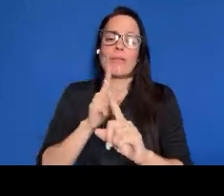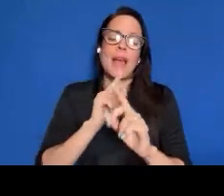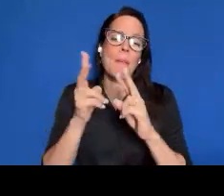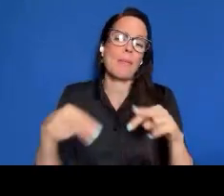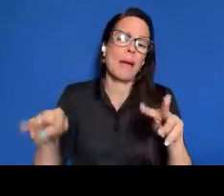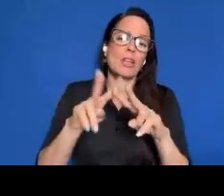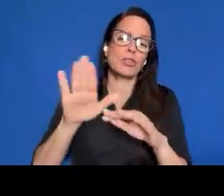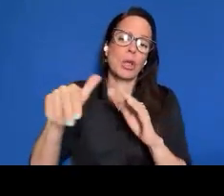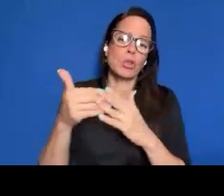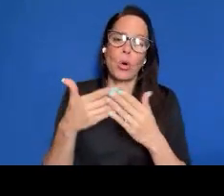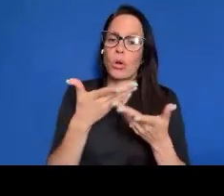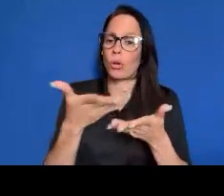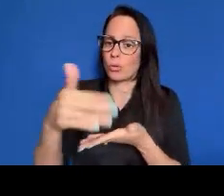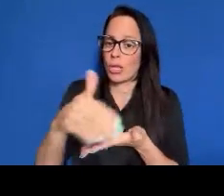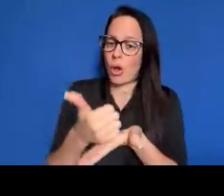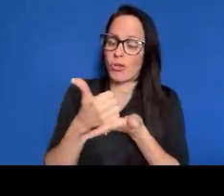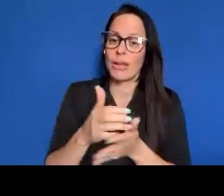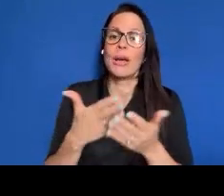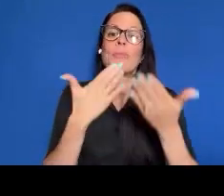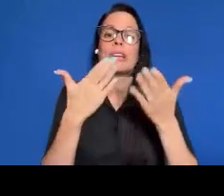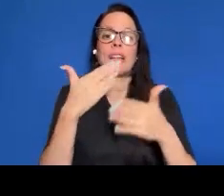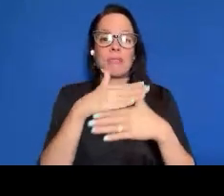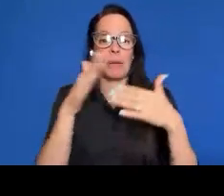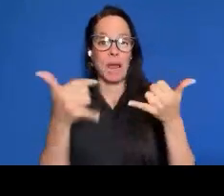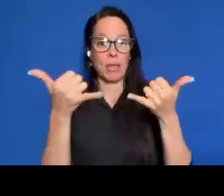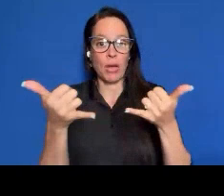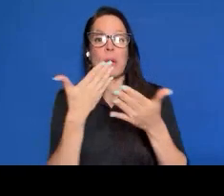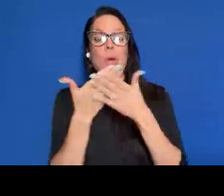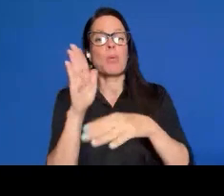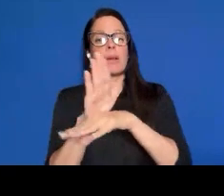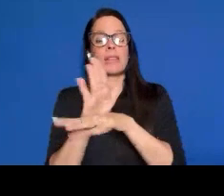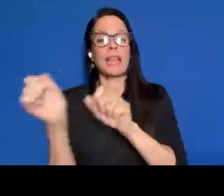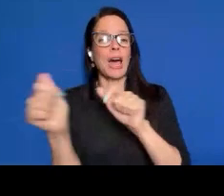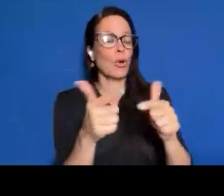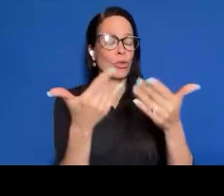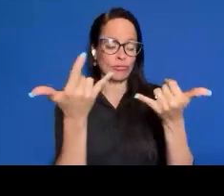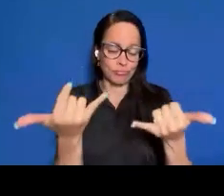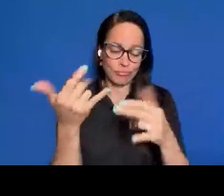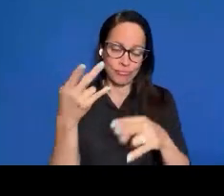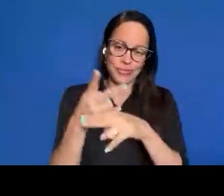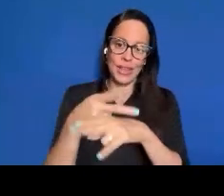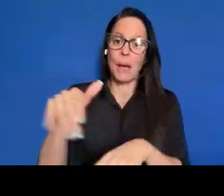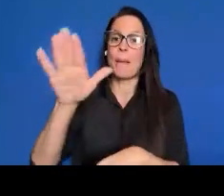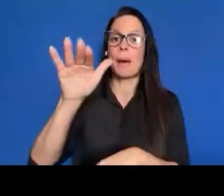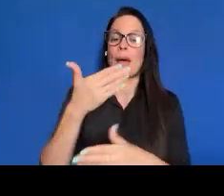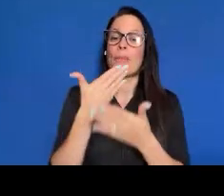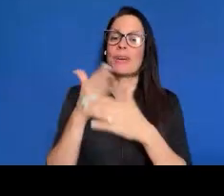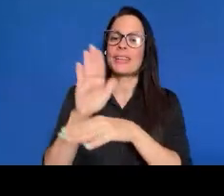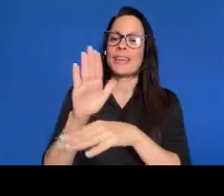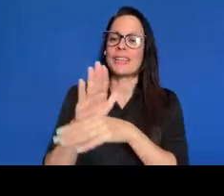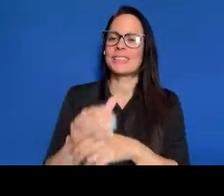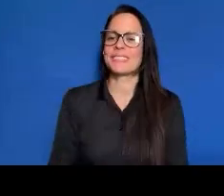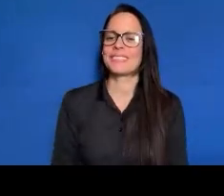Así que nada, pues damos por terminado. Gracias. Buenas tardes a todos. Gracias, buenas tardes.